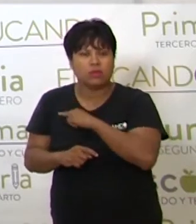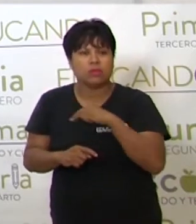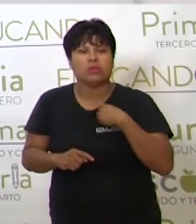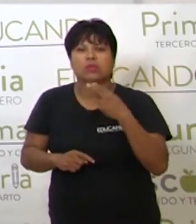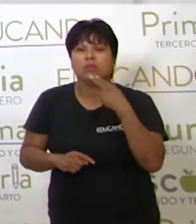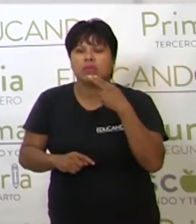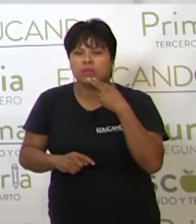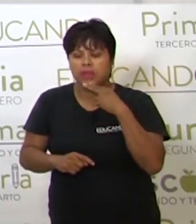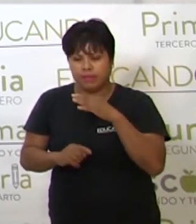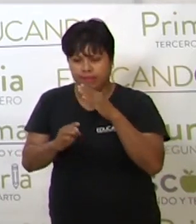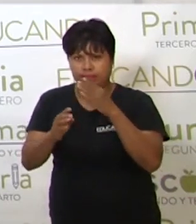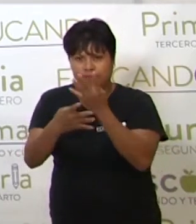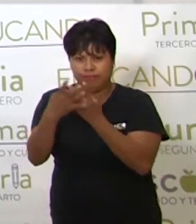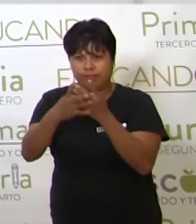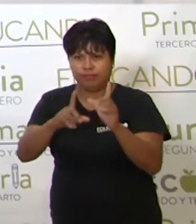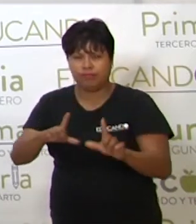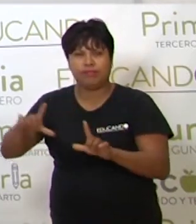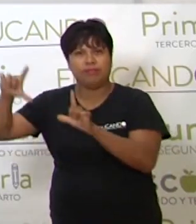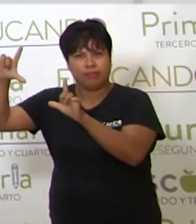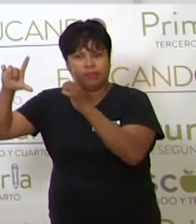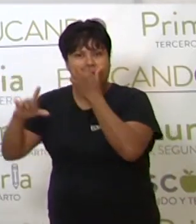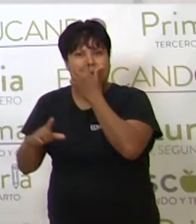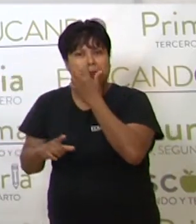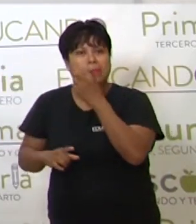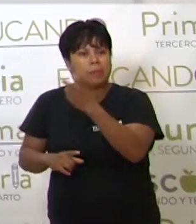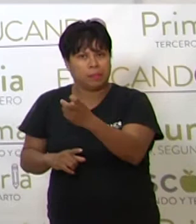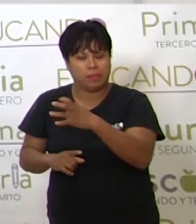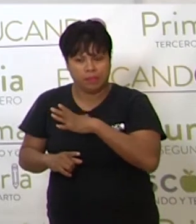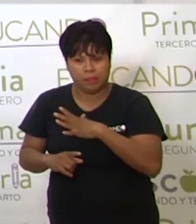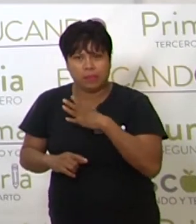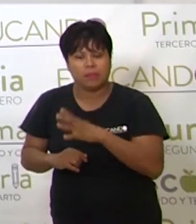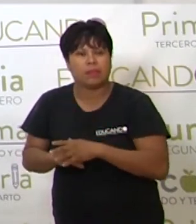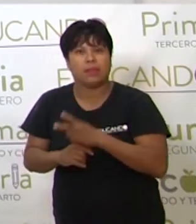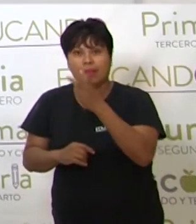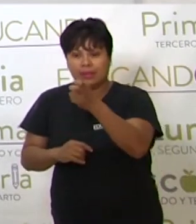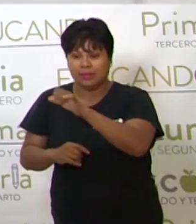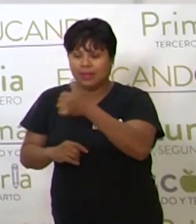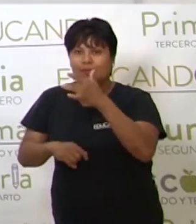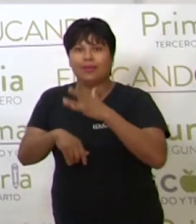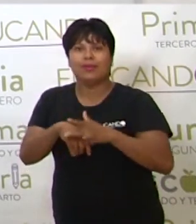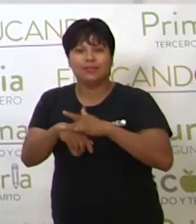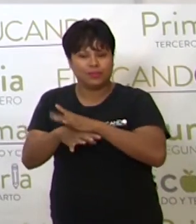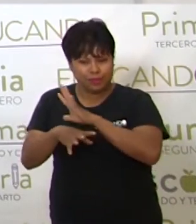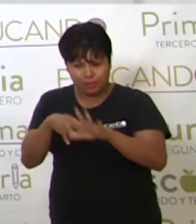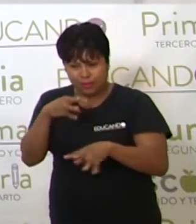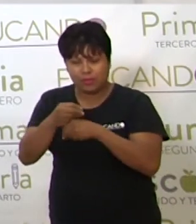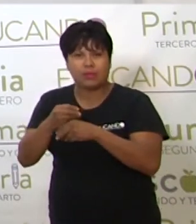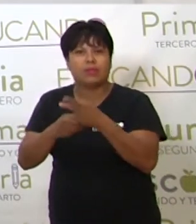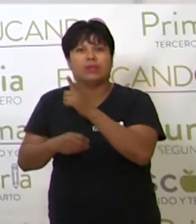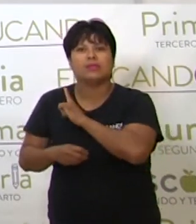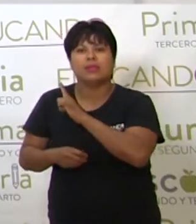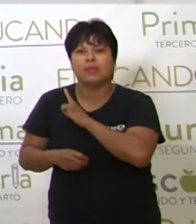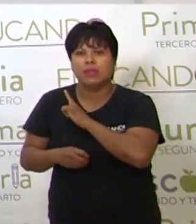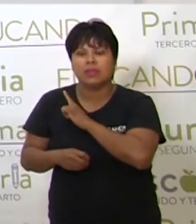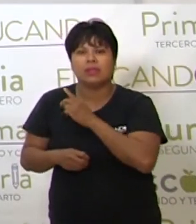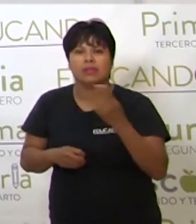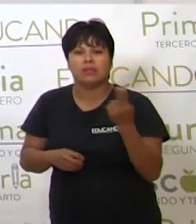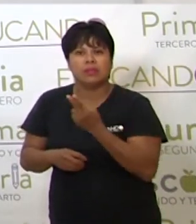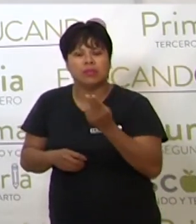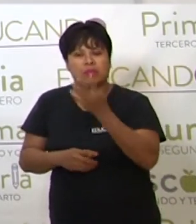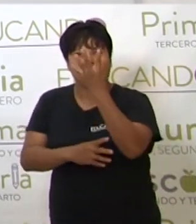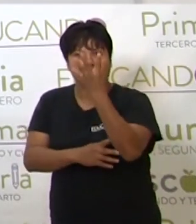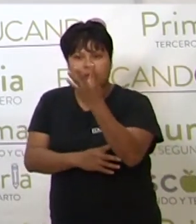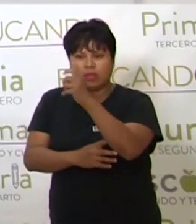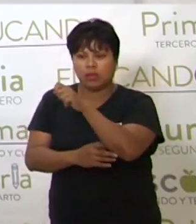el siguiente cuadro aquí está ese sería otro queso completo pero nada más necesitamos 4